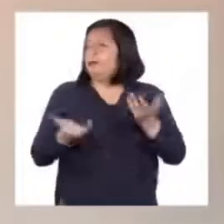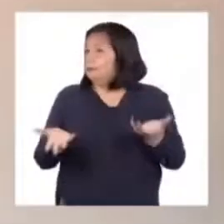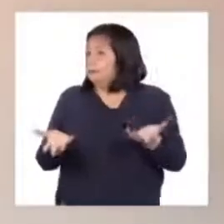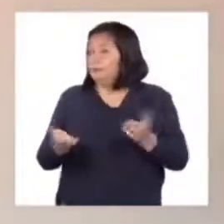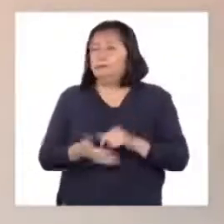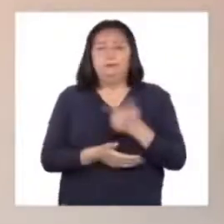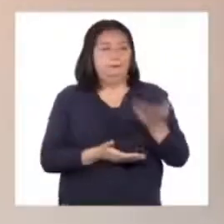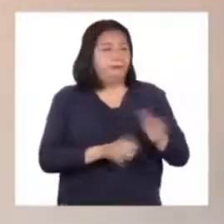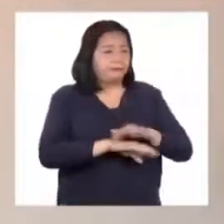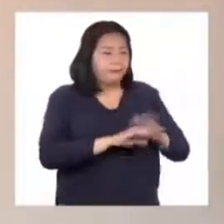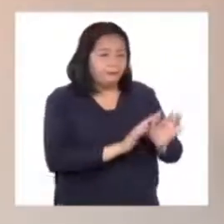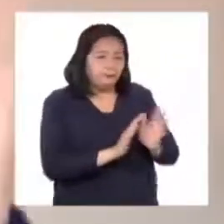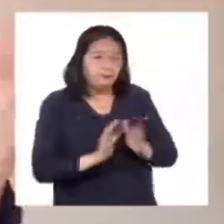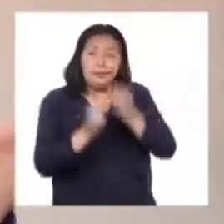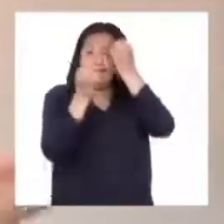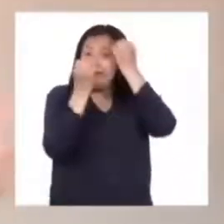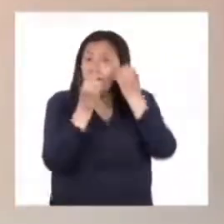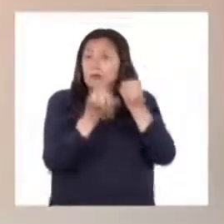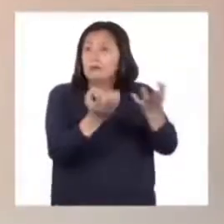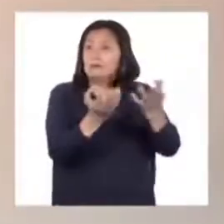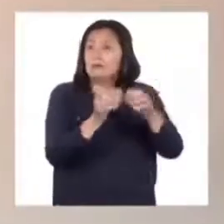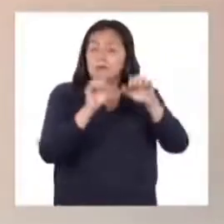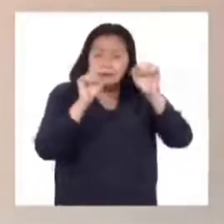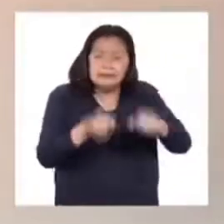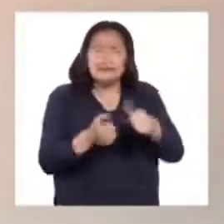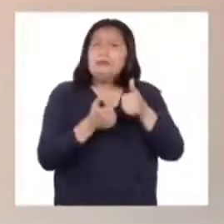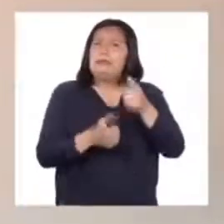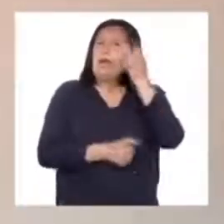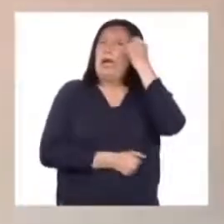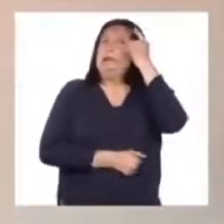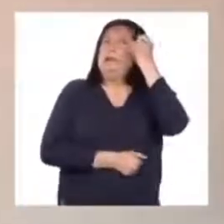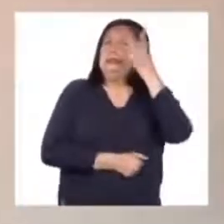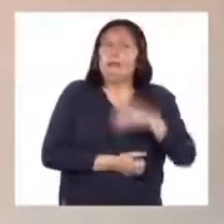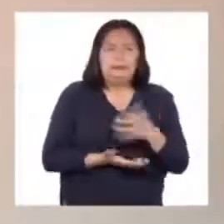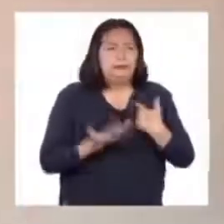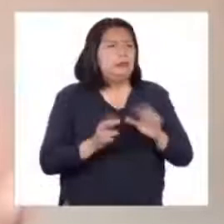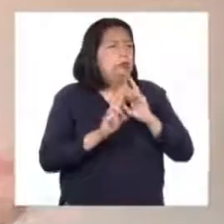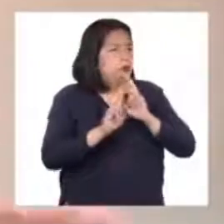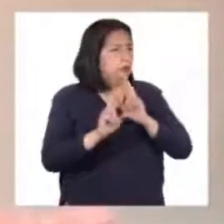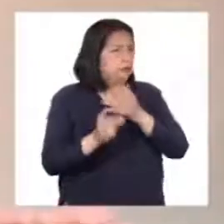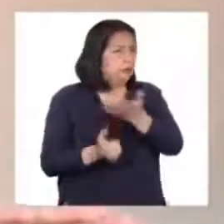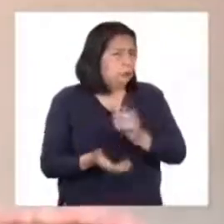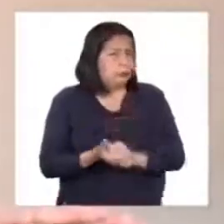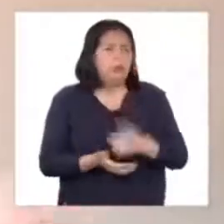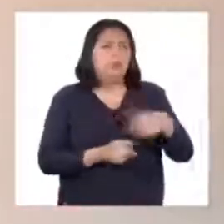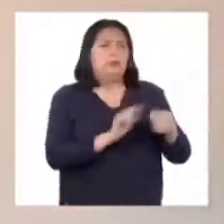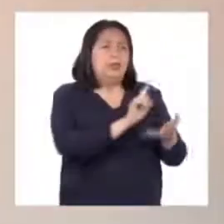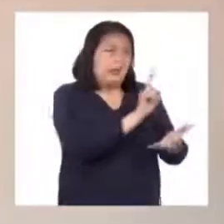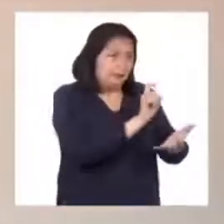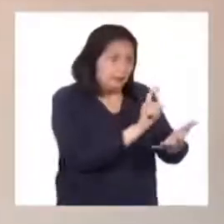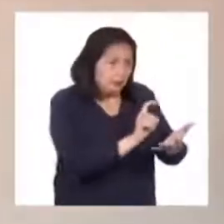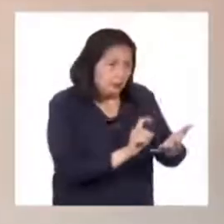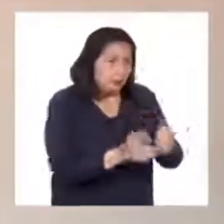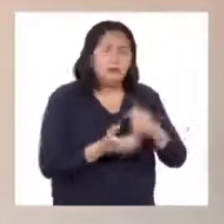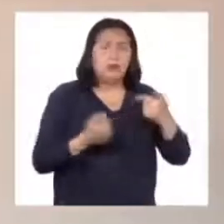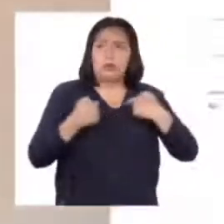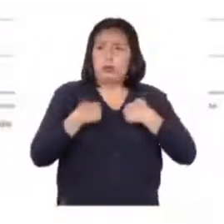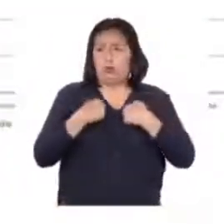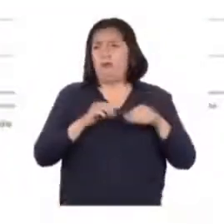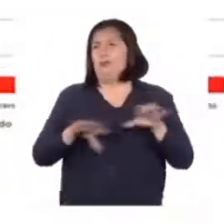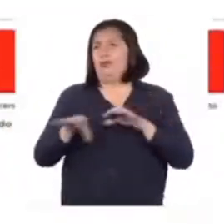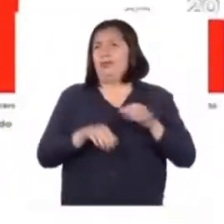Entonces, para organizar los datos y lograr una mejor comprensión de los resultados del censo,